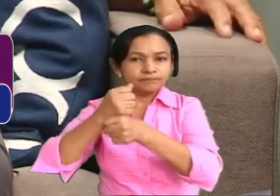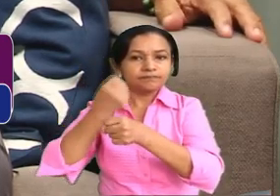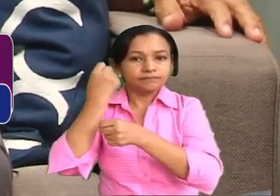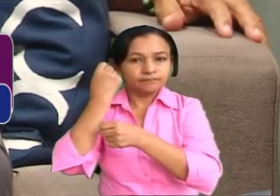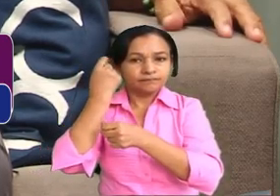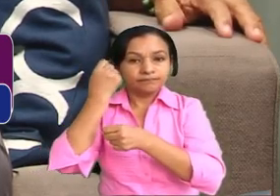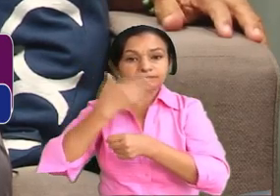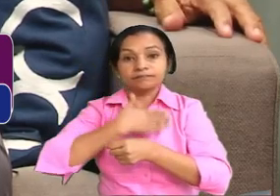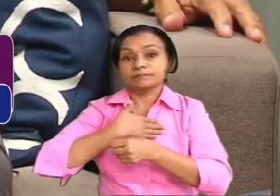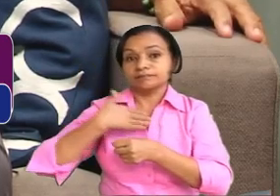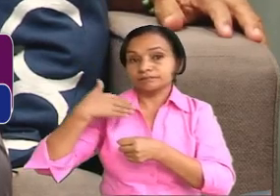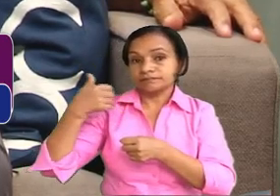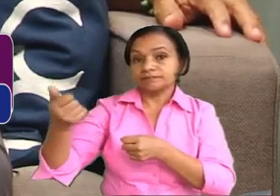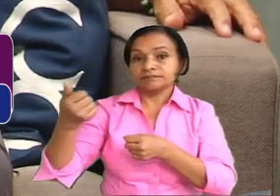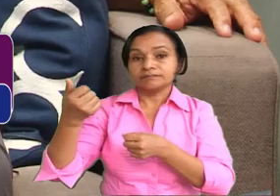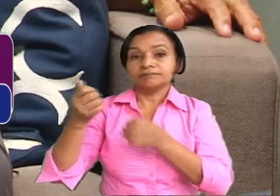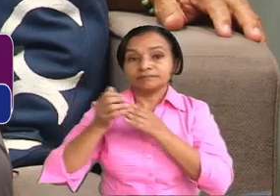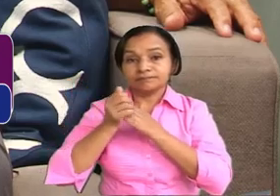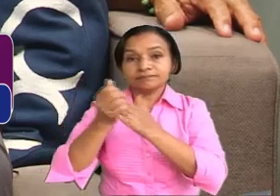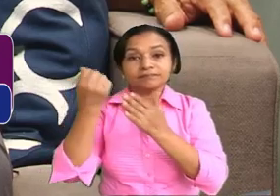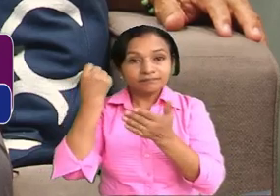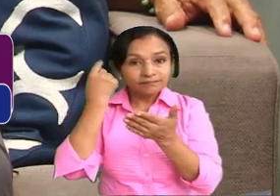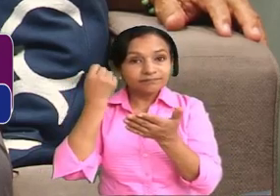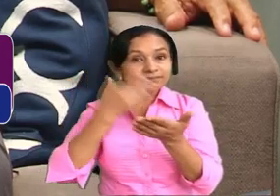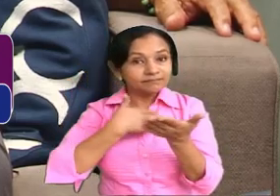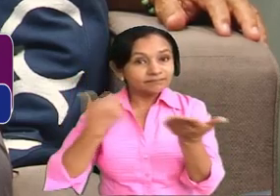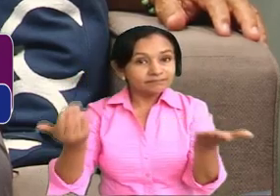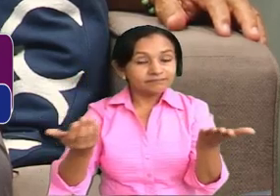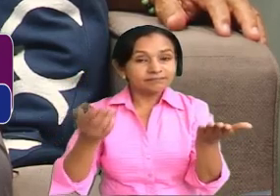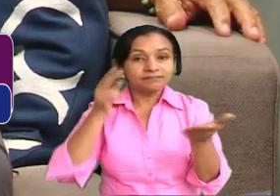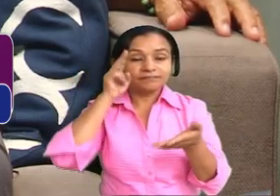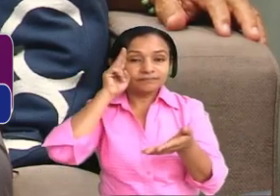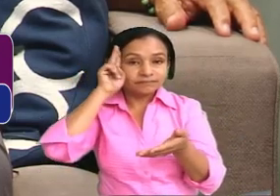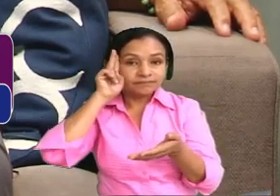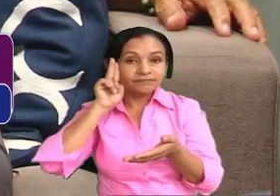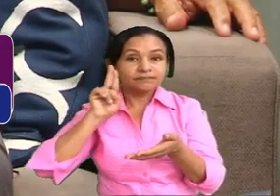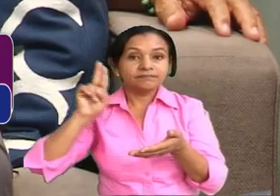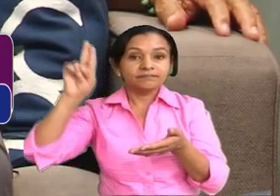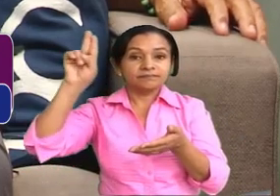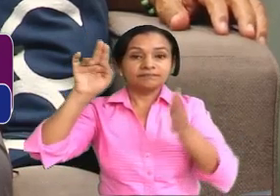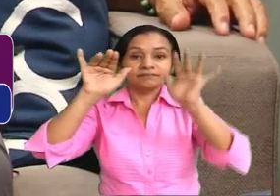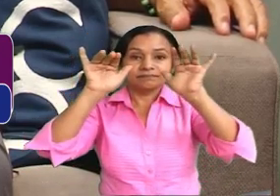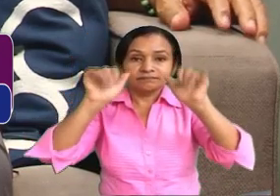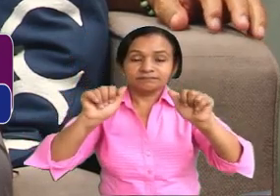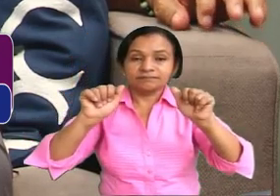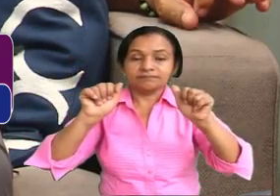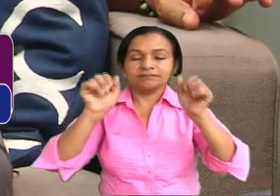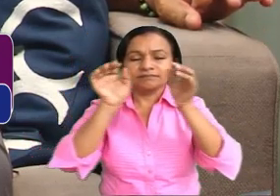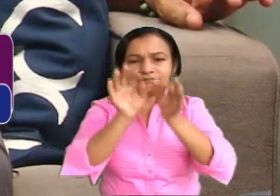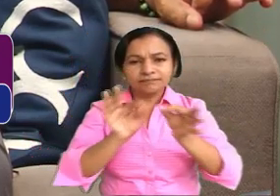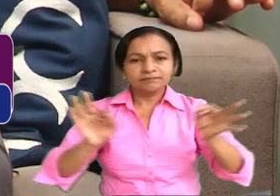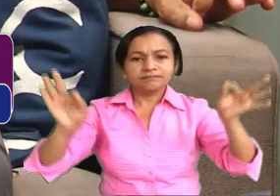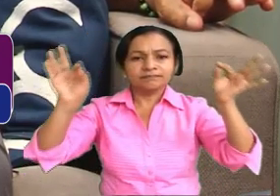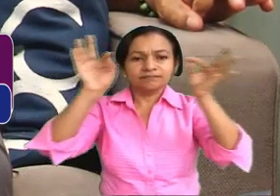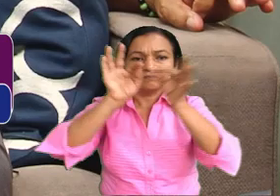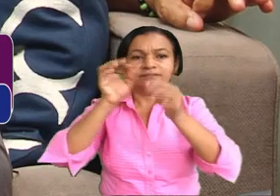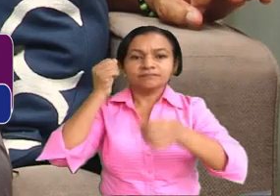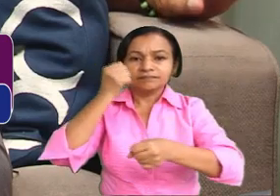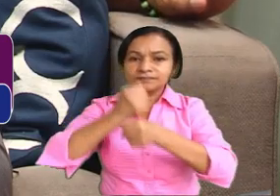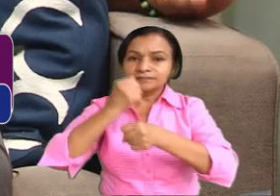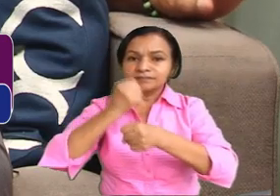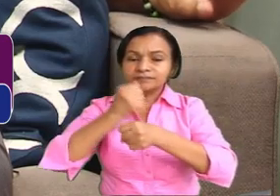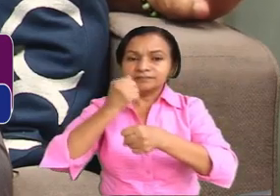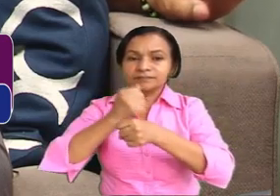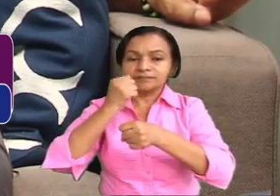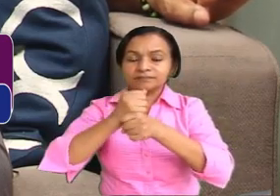entendemos mejor que estén al frente de eso. Entonces, las universidades han venido a jugar un papel determinante en